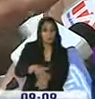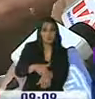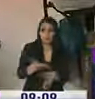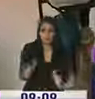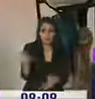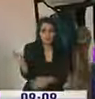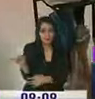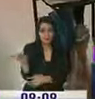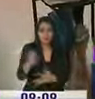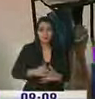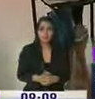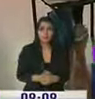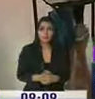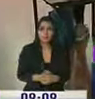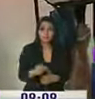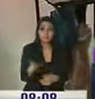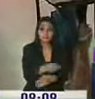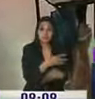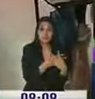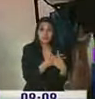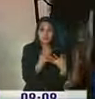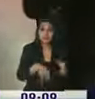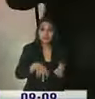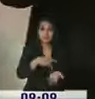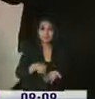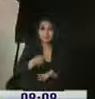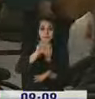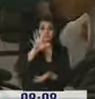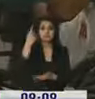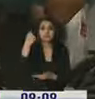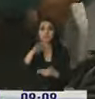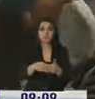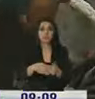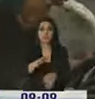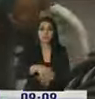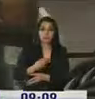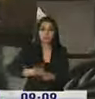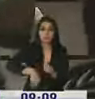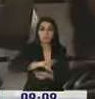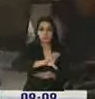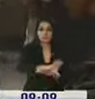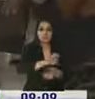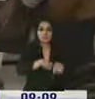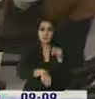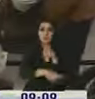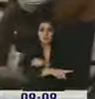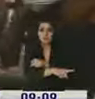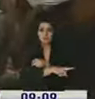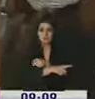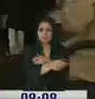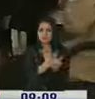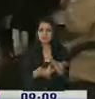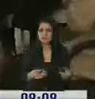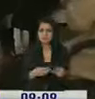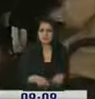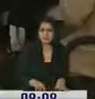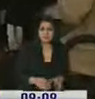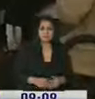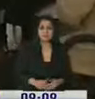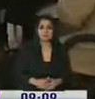responsabilidad. Los sentenciados deberán pagar 25 millones de dólares por indemnización y reparación integral,